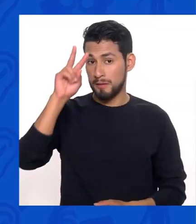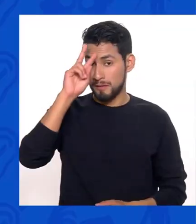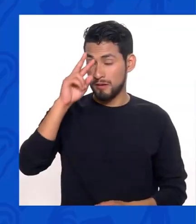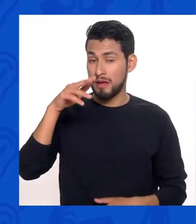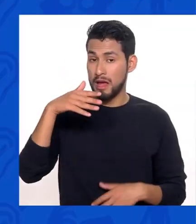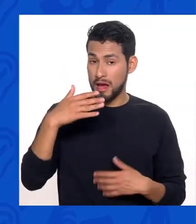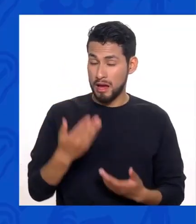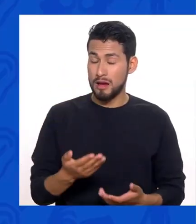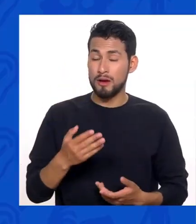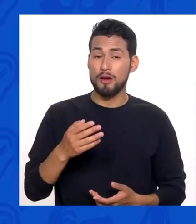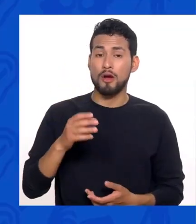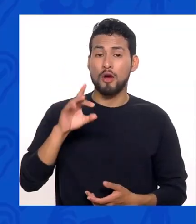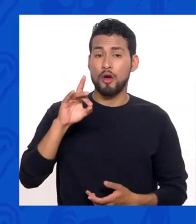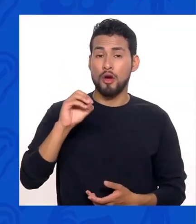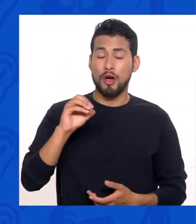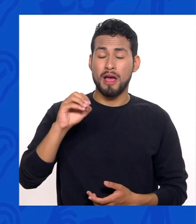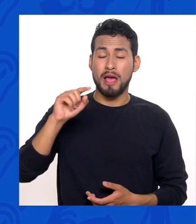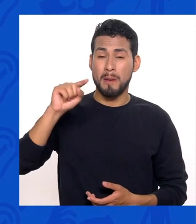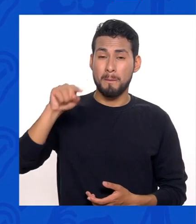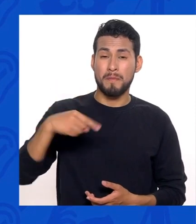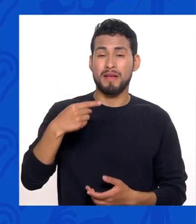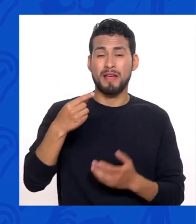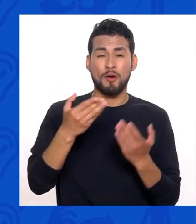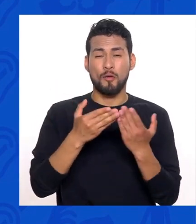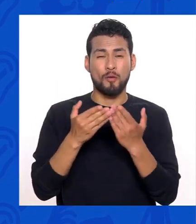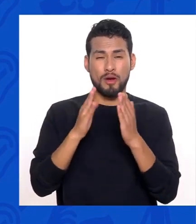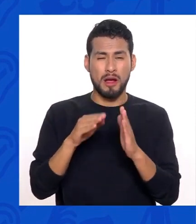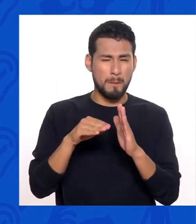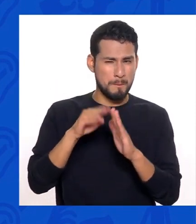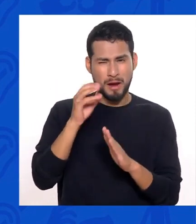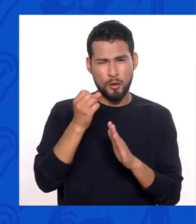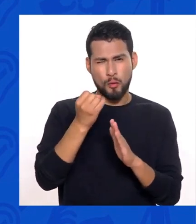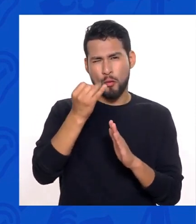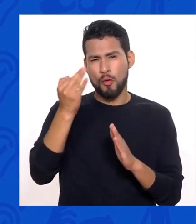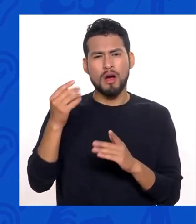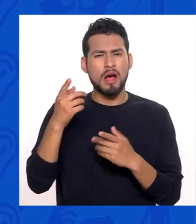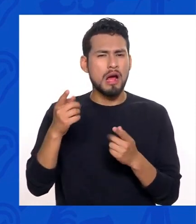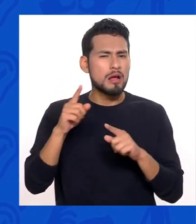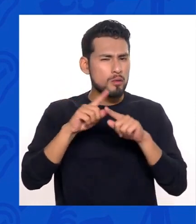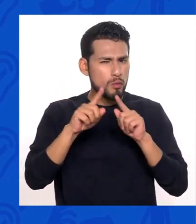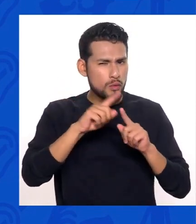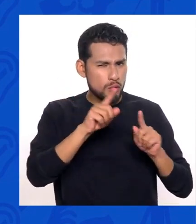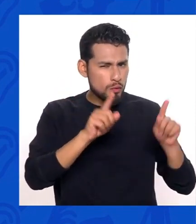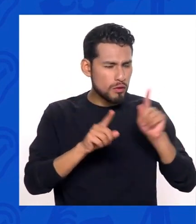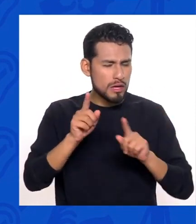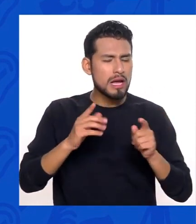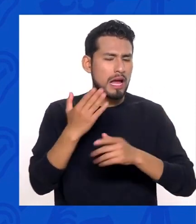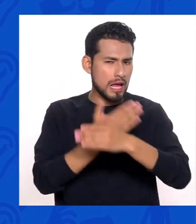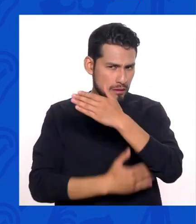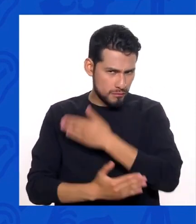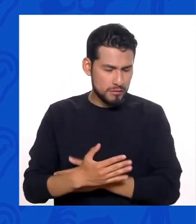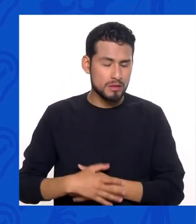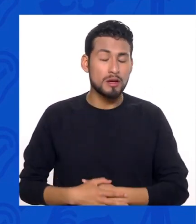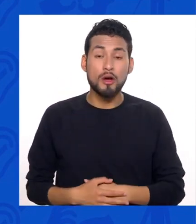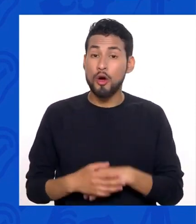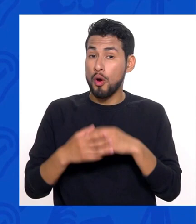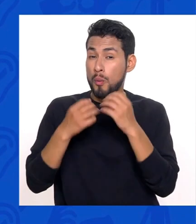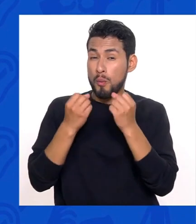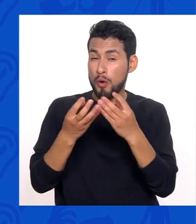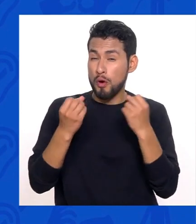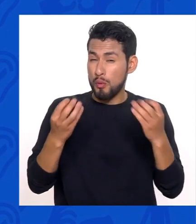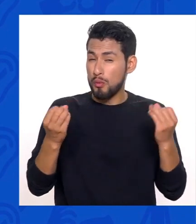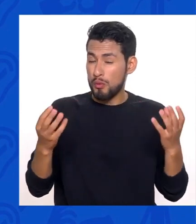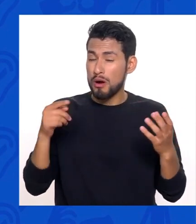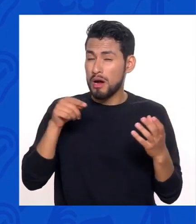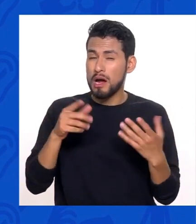En el Perú existen más de 80.000 estudiantes con algún tipo de discapacidad y muchos de ellos asisten